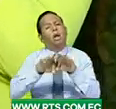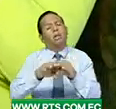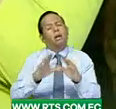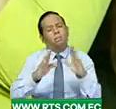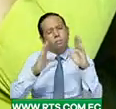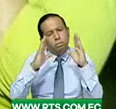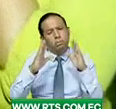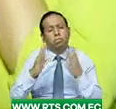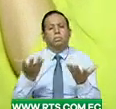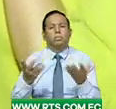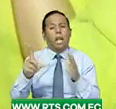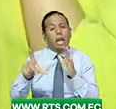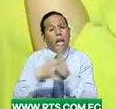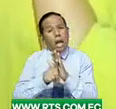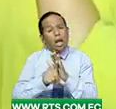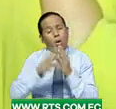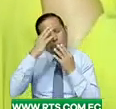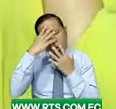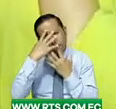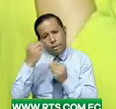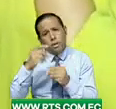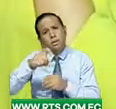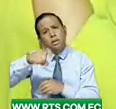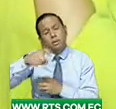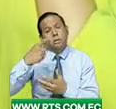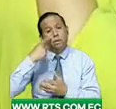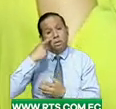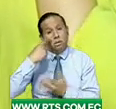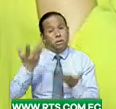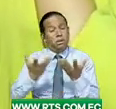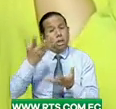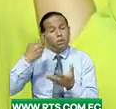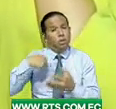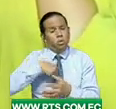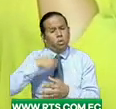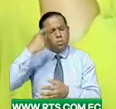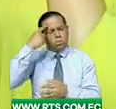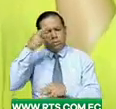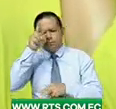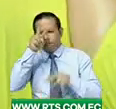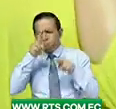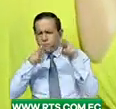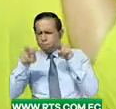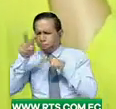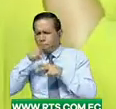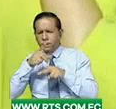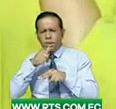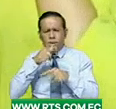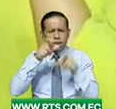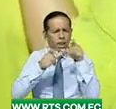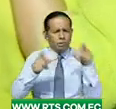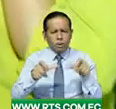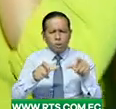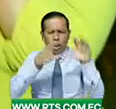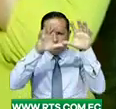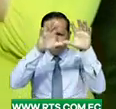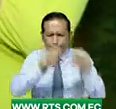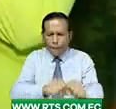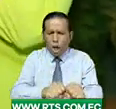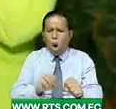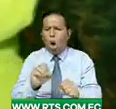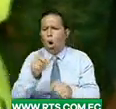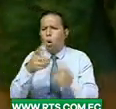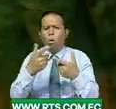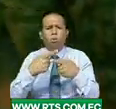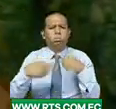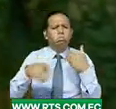de queda, ya que con eso podremos saber distinguir a las personas a quienes realmente toca realizar un toque de un